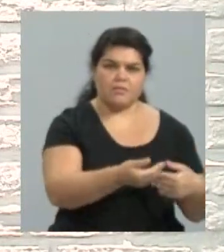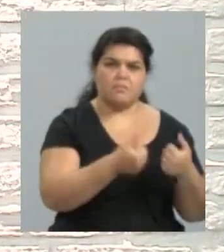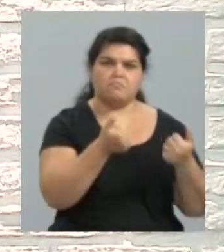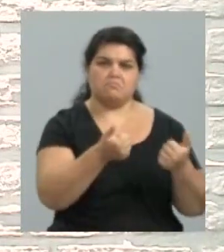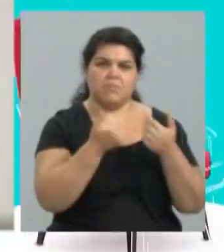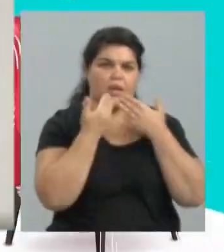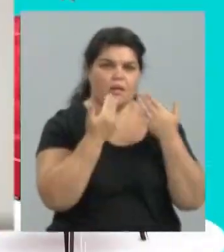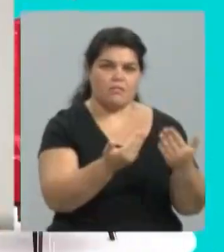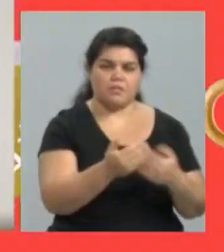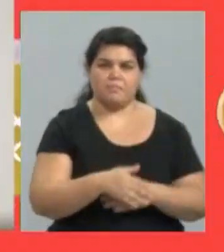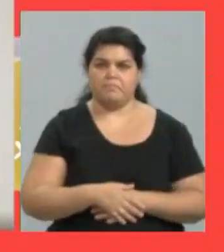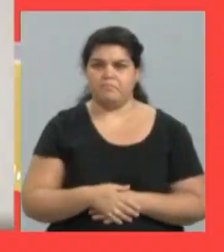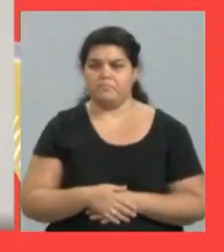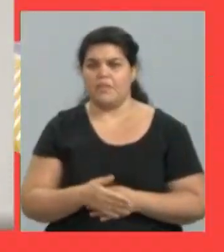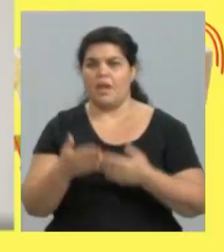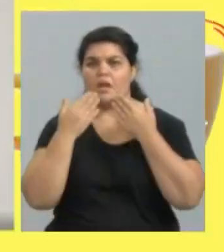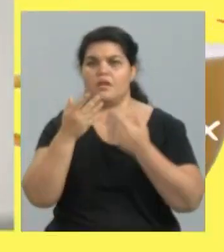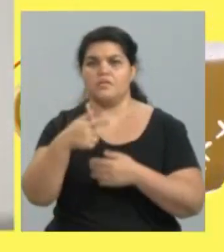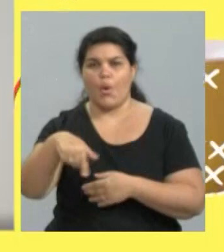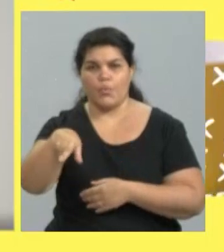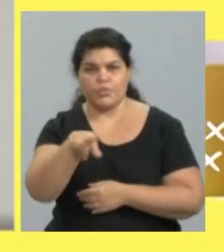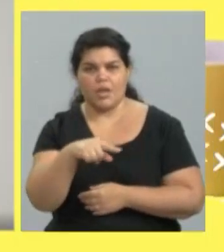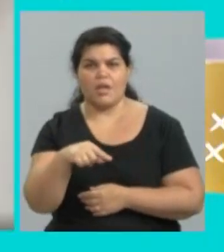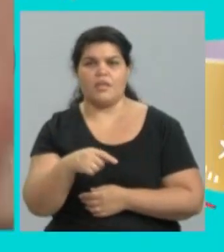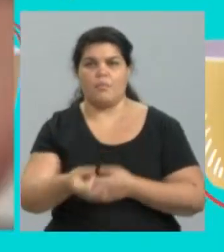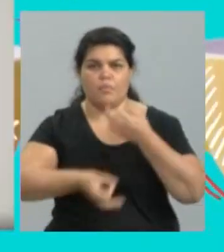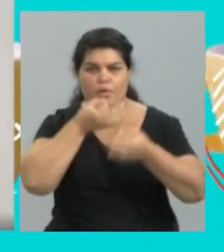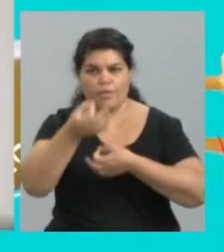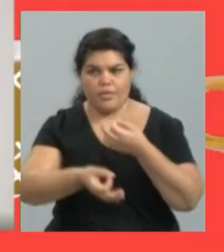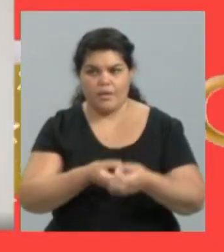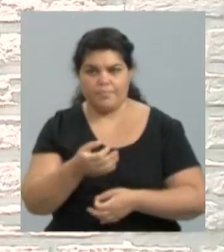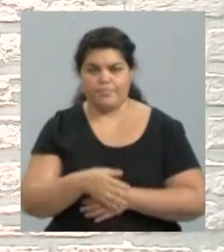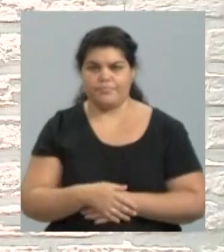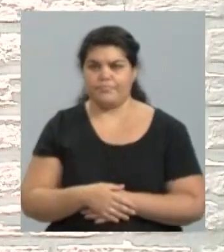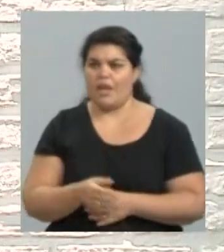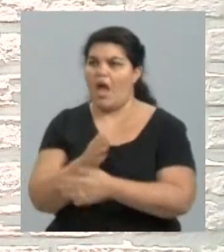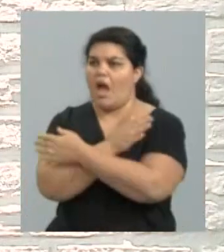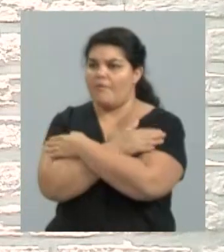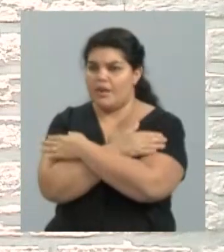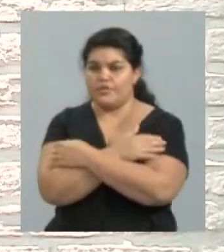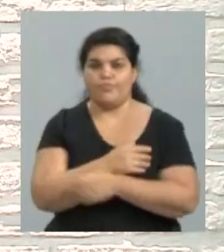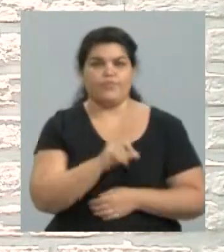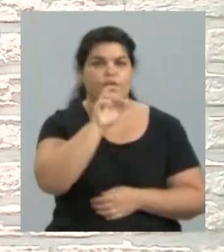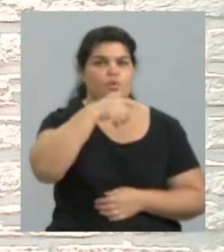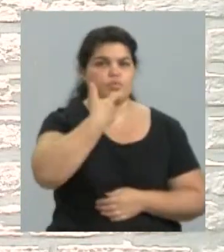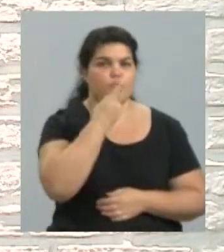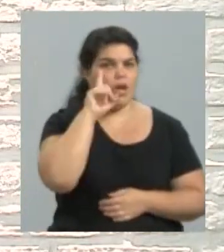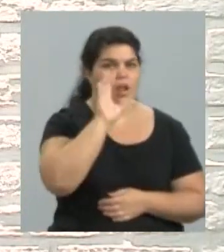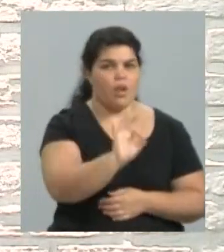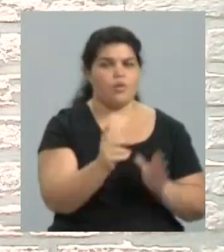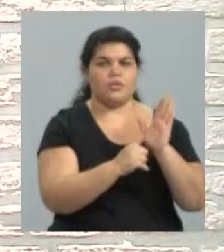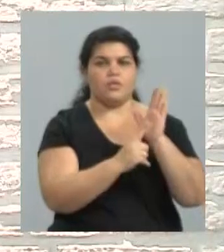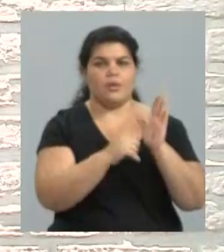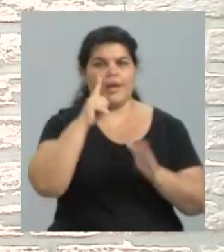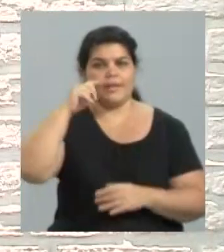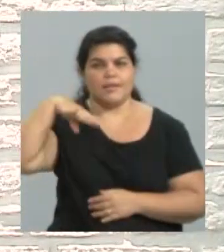entrevista. Bueno, gracias a ustedes por permitirme expresarme. Hasta Un luego. abrazo grande, Consuelo Herrera, titular